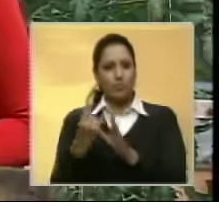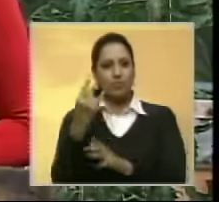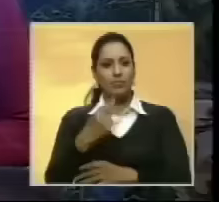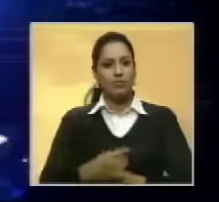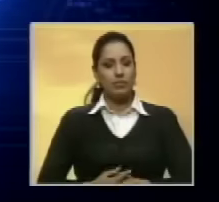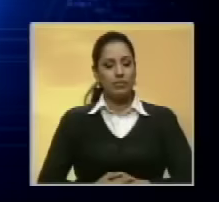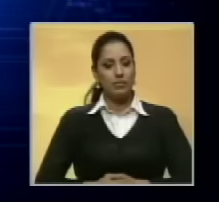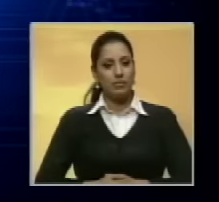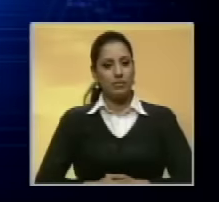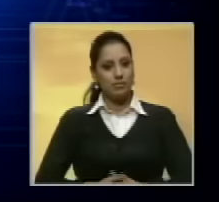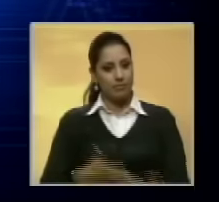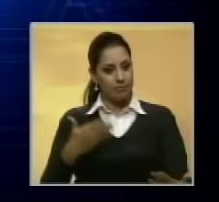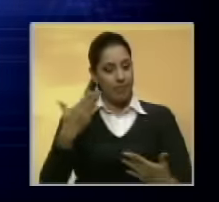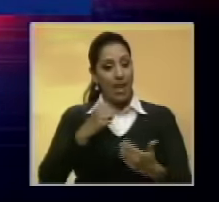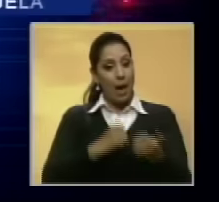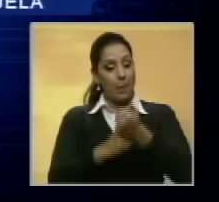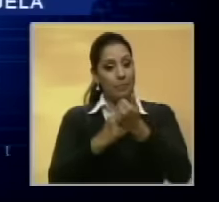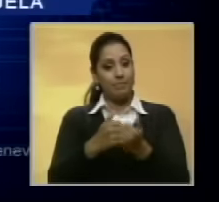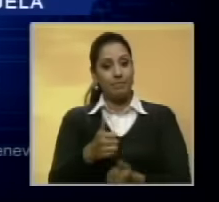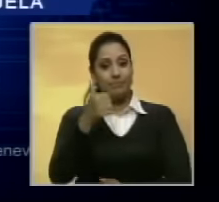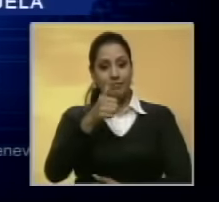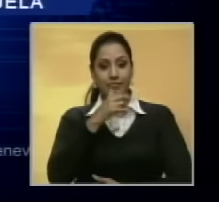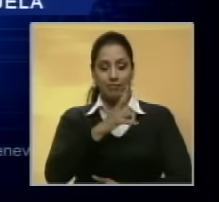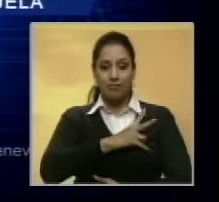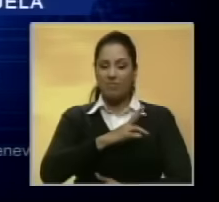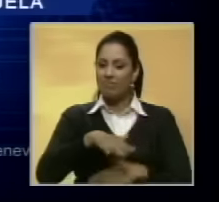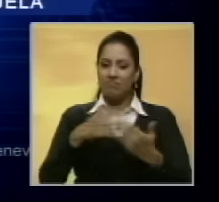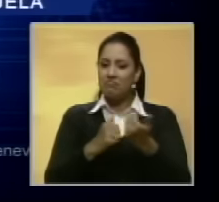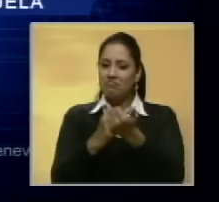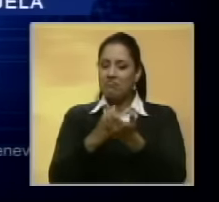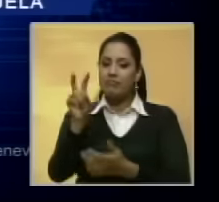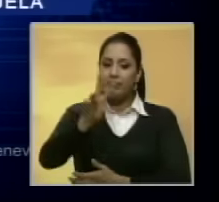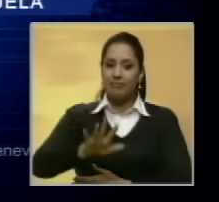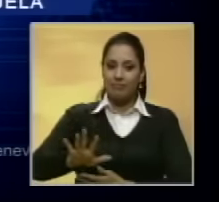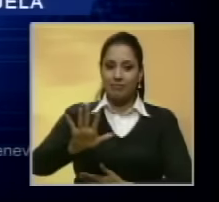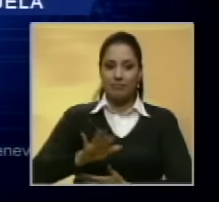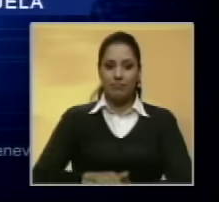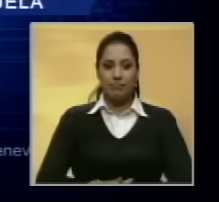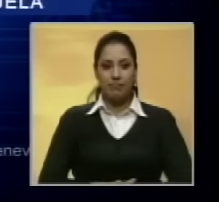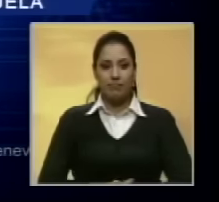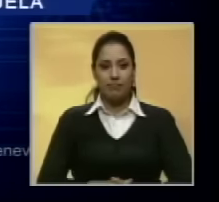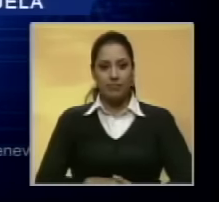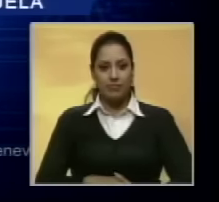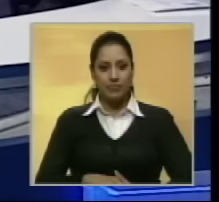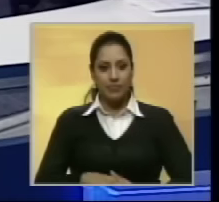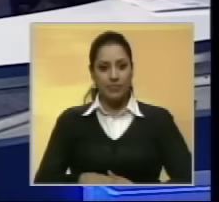raíz. Un aporte más de Noticiero Venevisión por Venezuela.